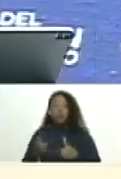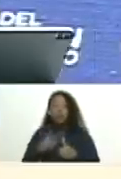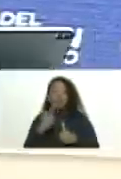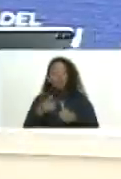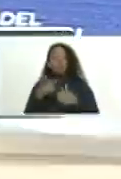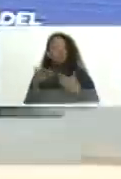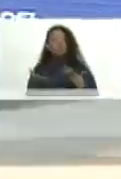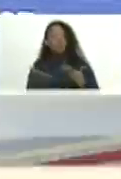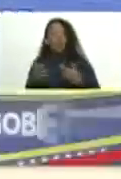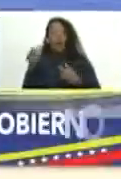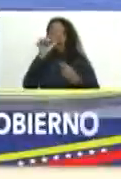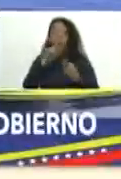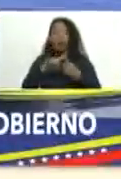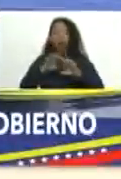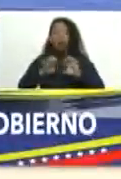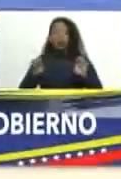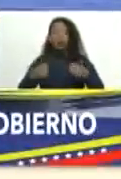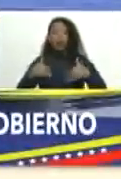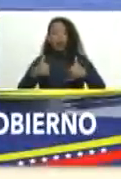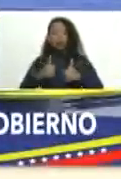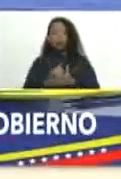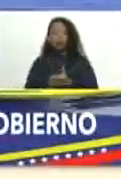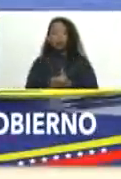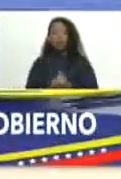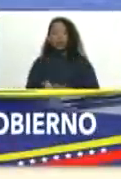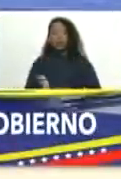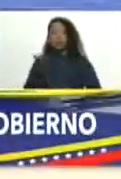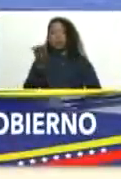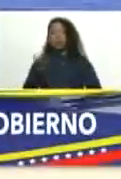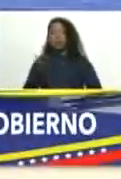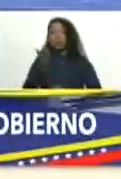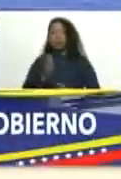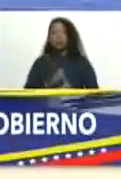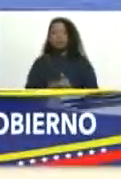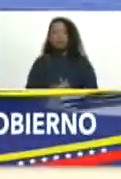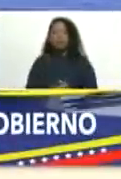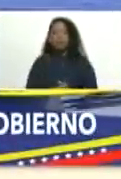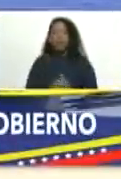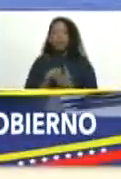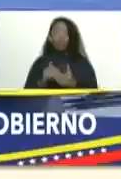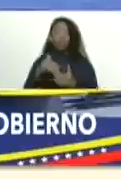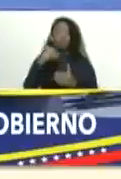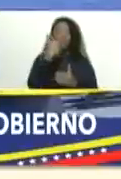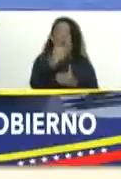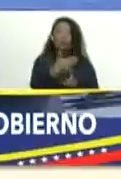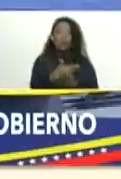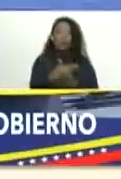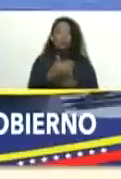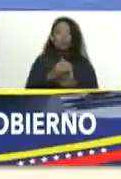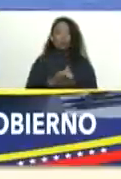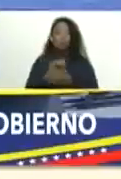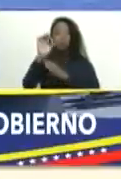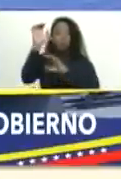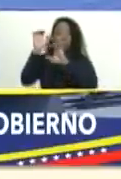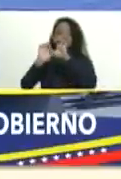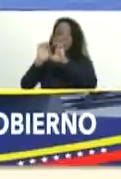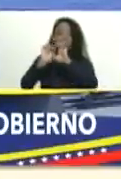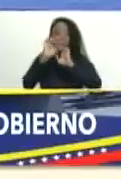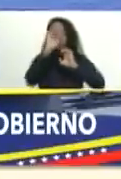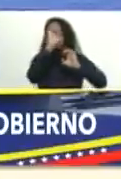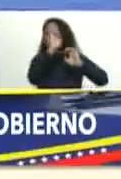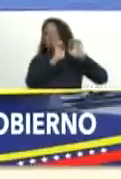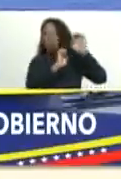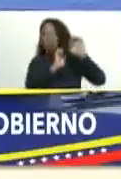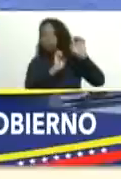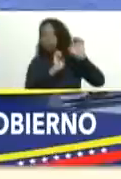agua, la educación y la salud. Fundamental. Luego, evaluando con